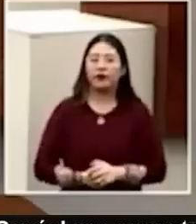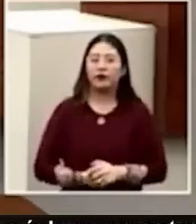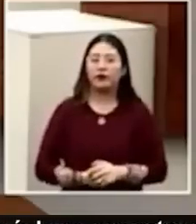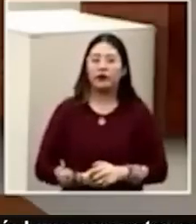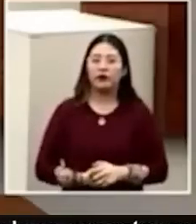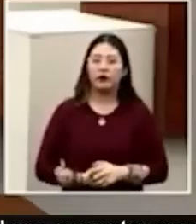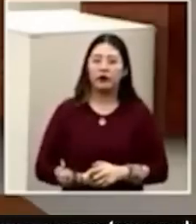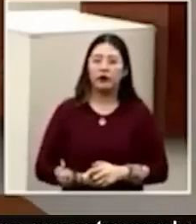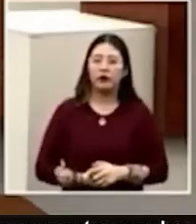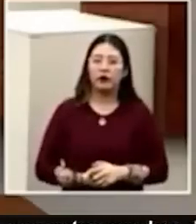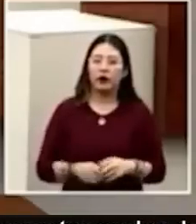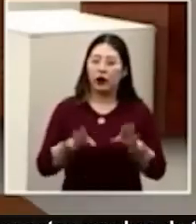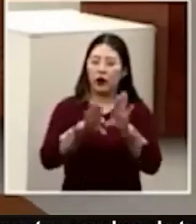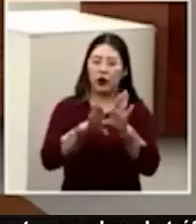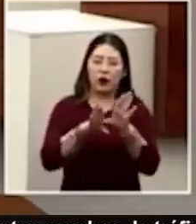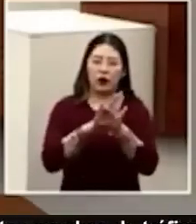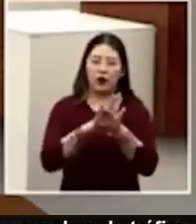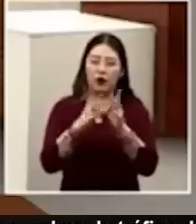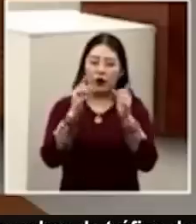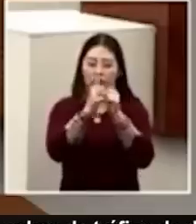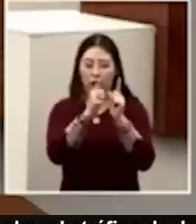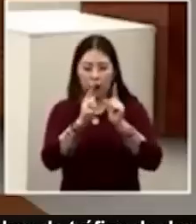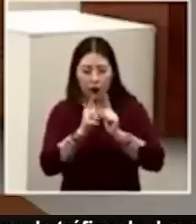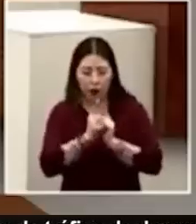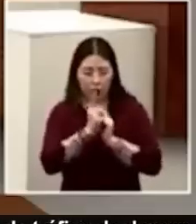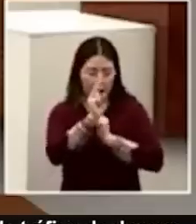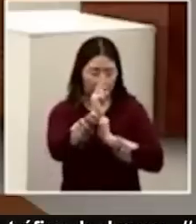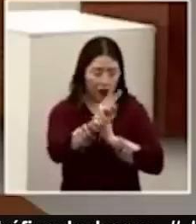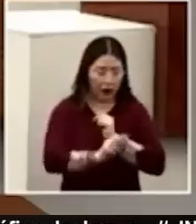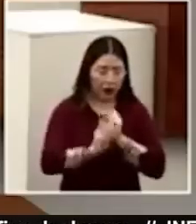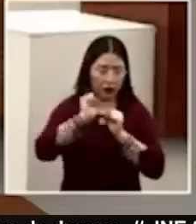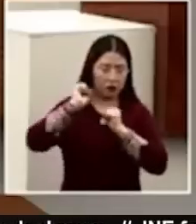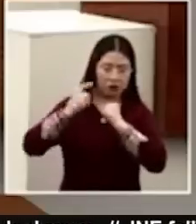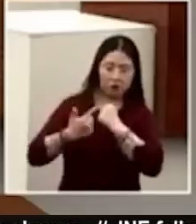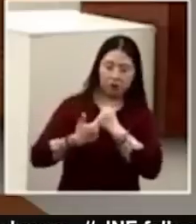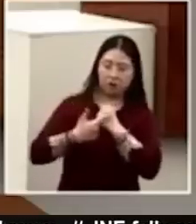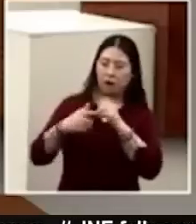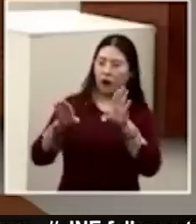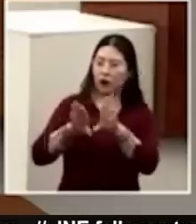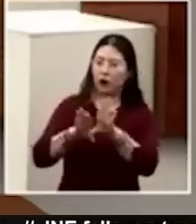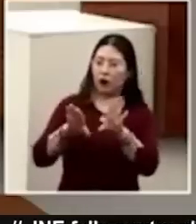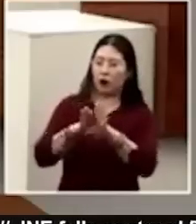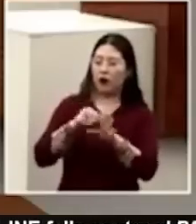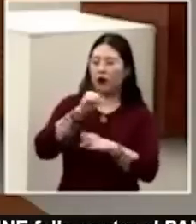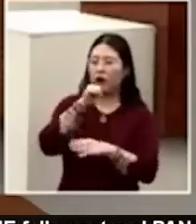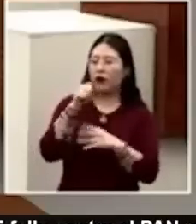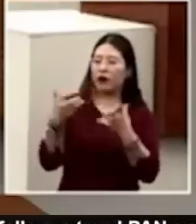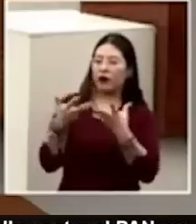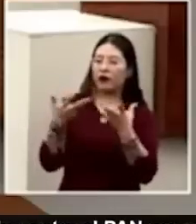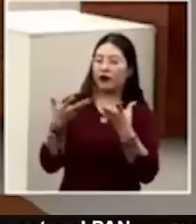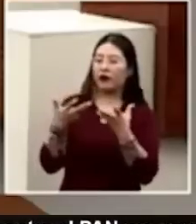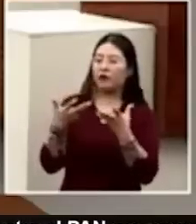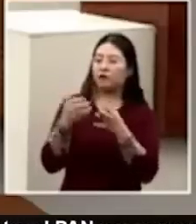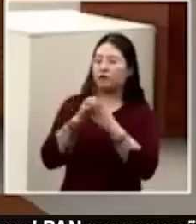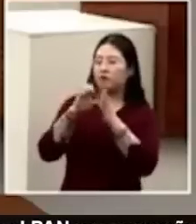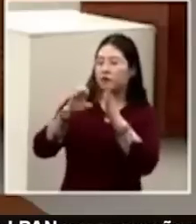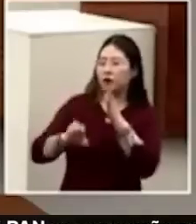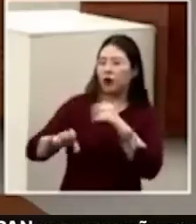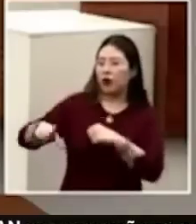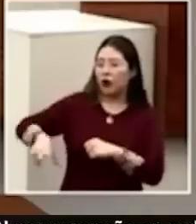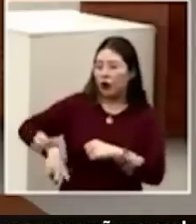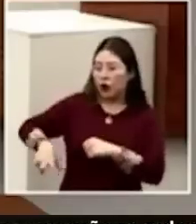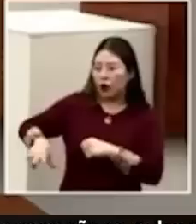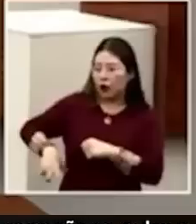torcieron el rumbo, por decirlo de manera elegante. No fue este